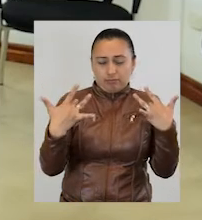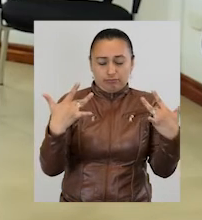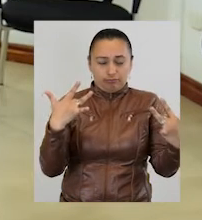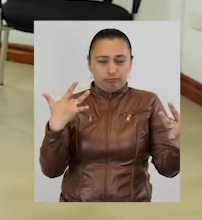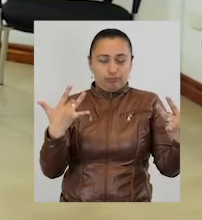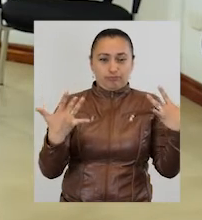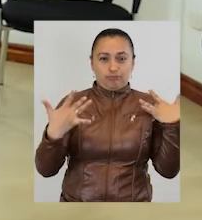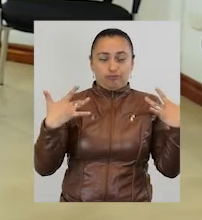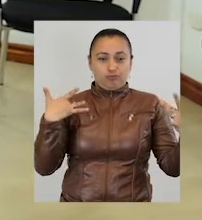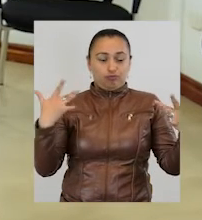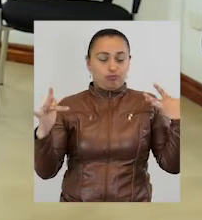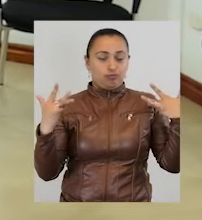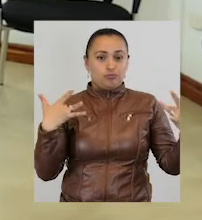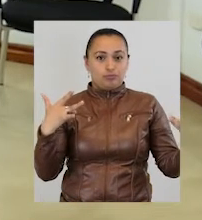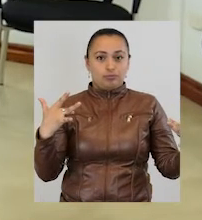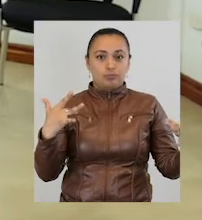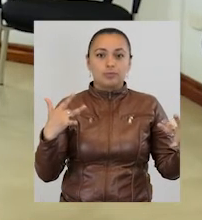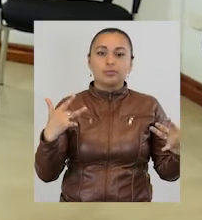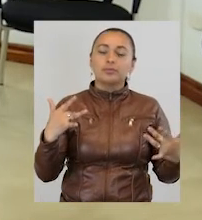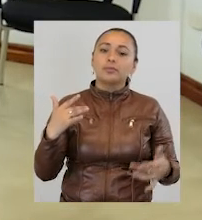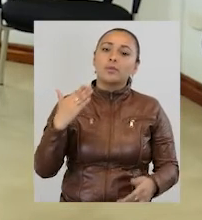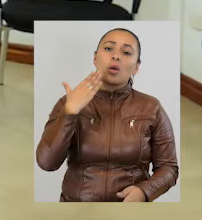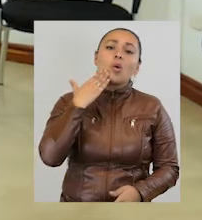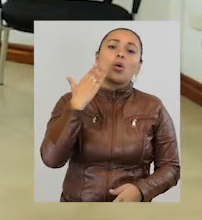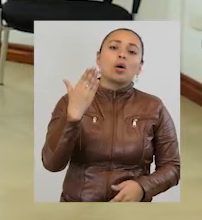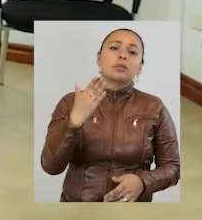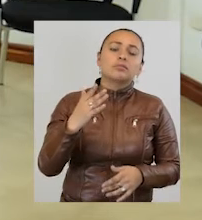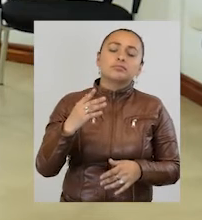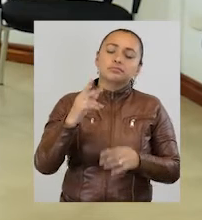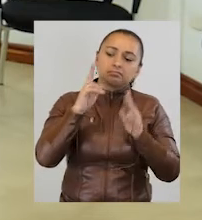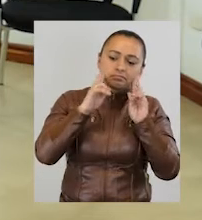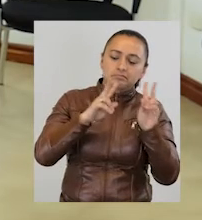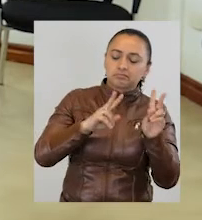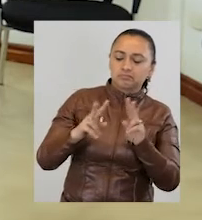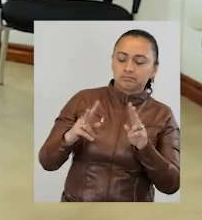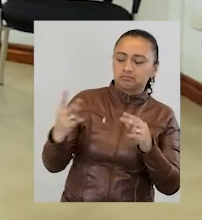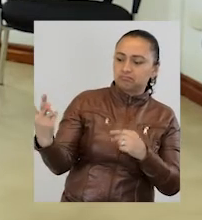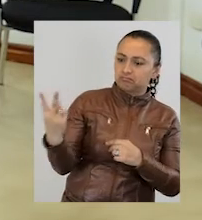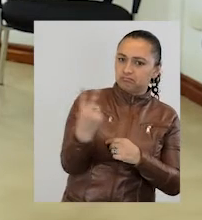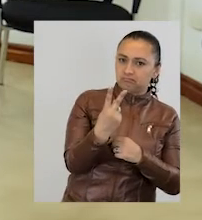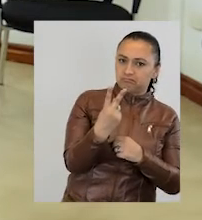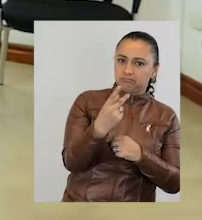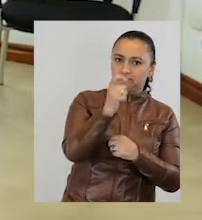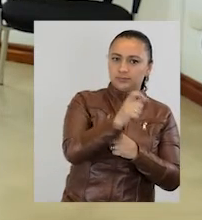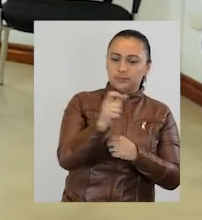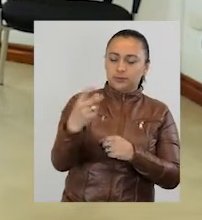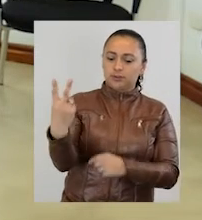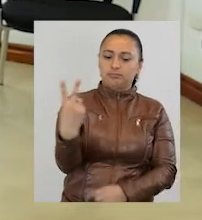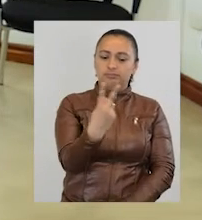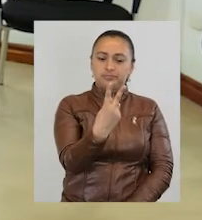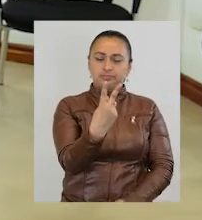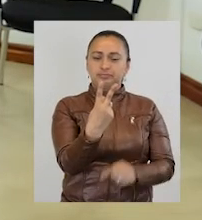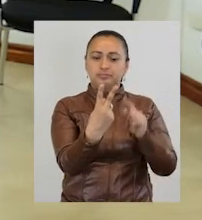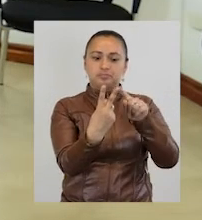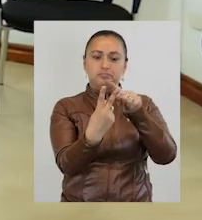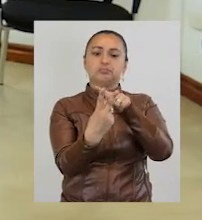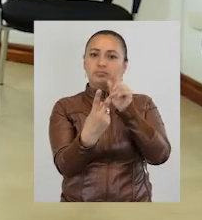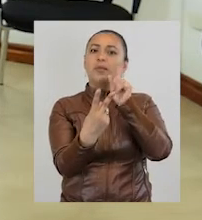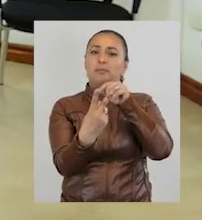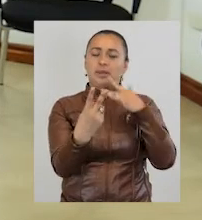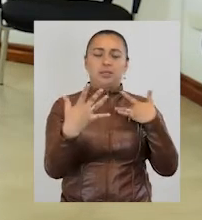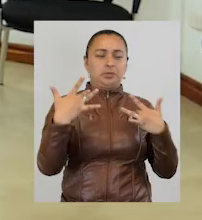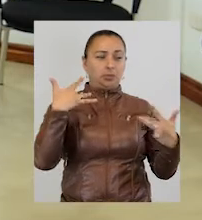y resplandecientes. De pronto, aparecieron conversando con él dos